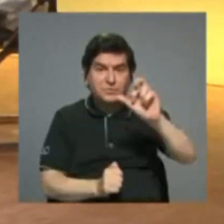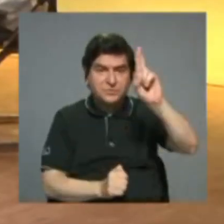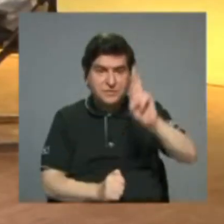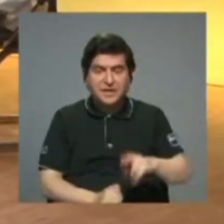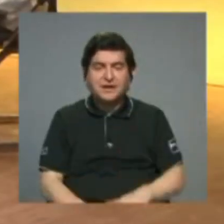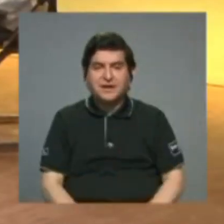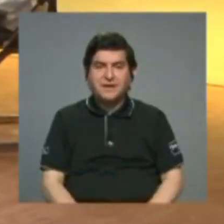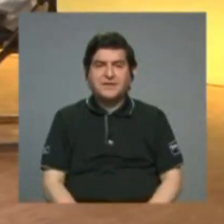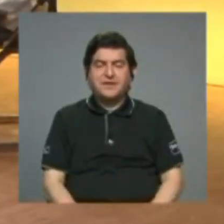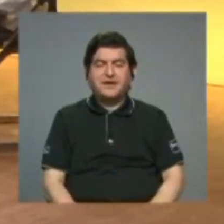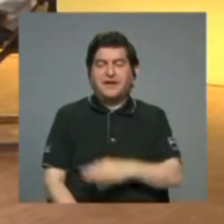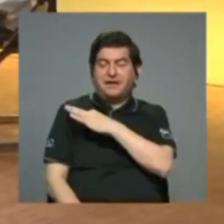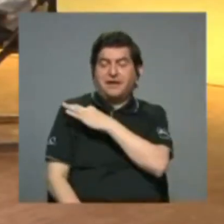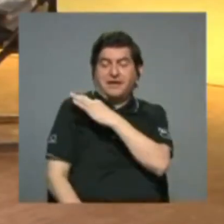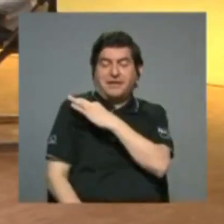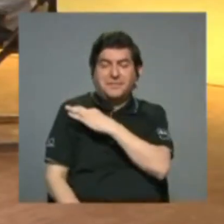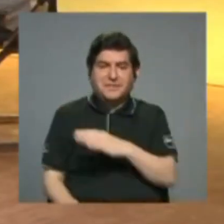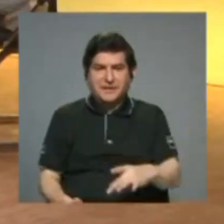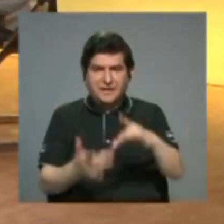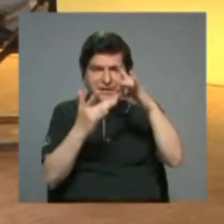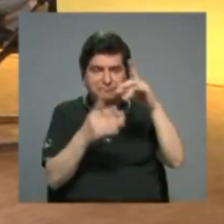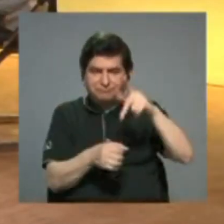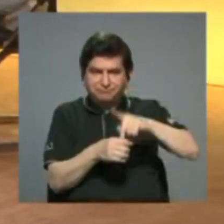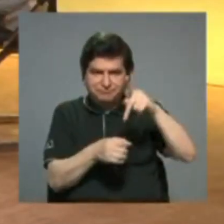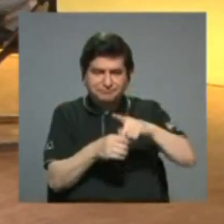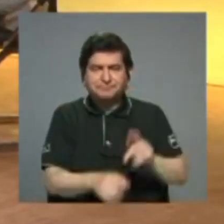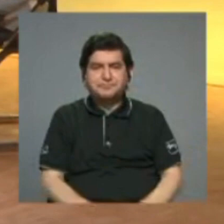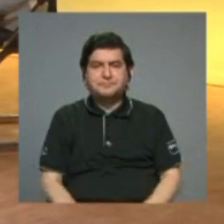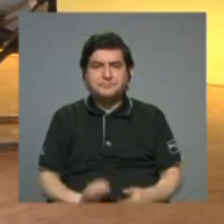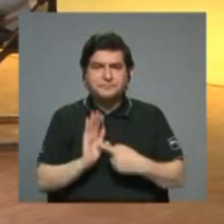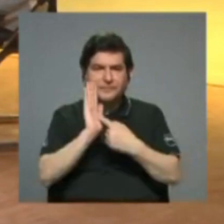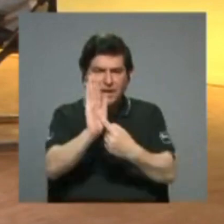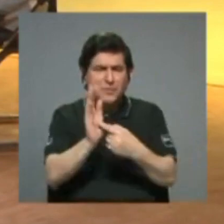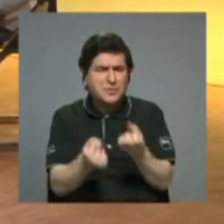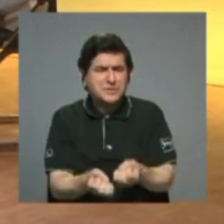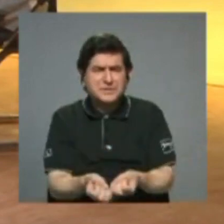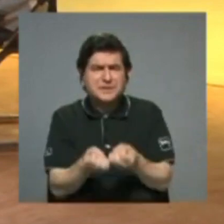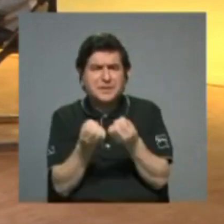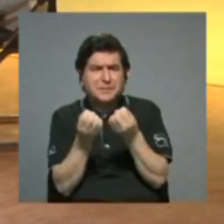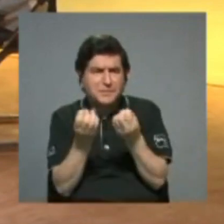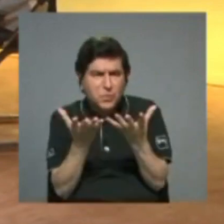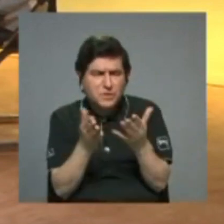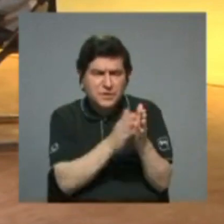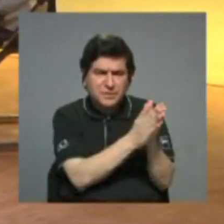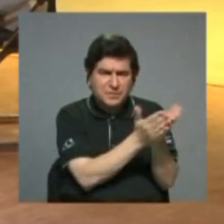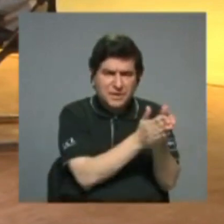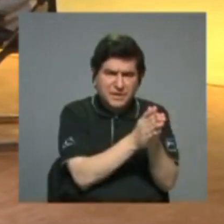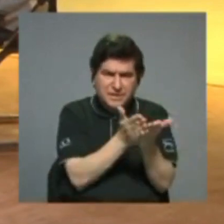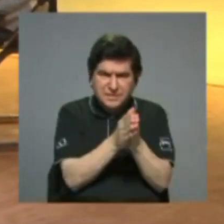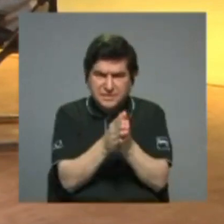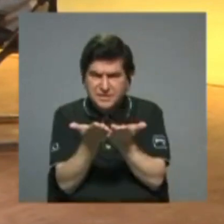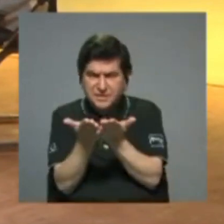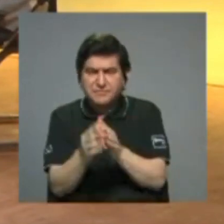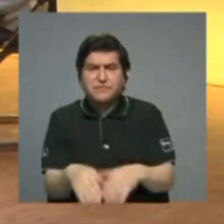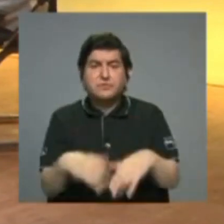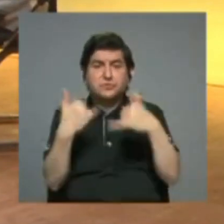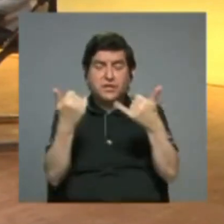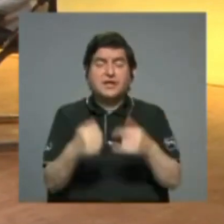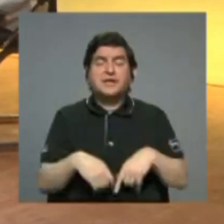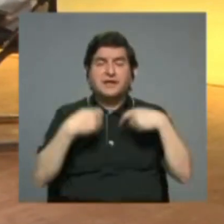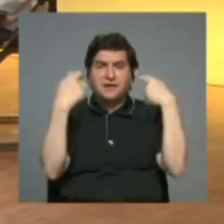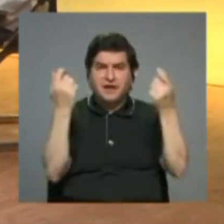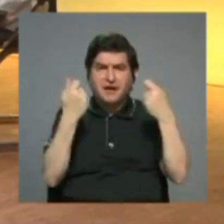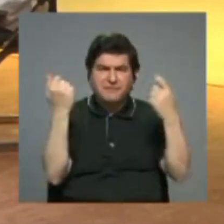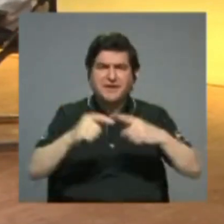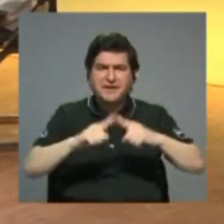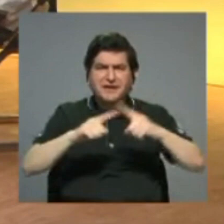como invitada especial, participando, en donde hubo la muestra de una cantidad, no solo de libros, sino es ya una feria en donde hay